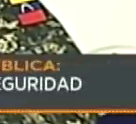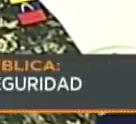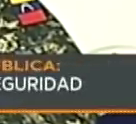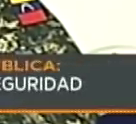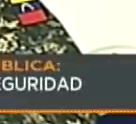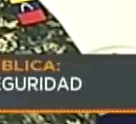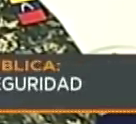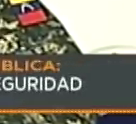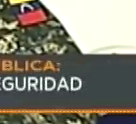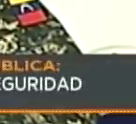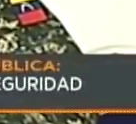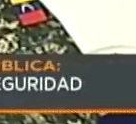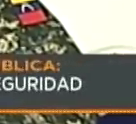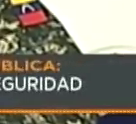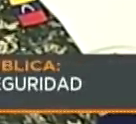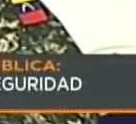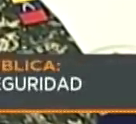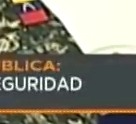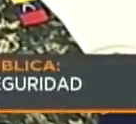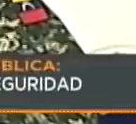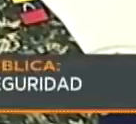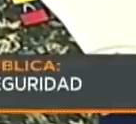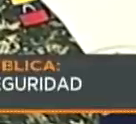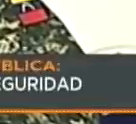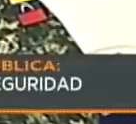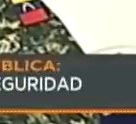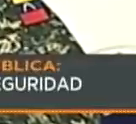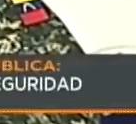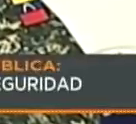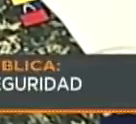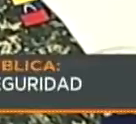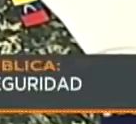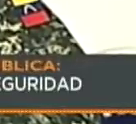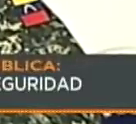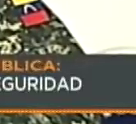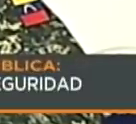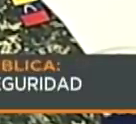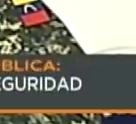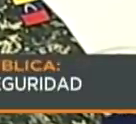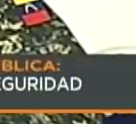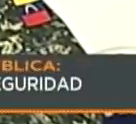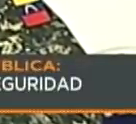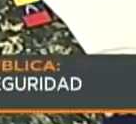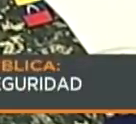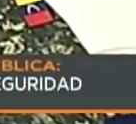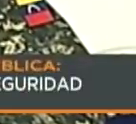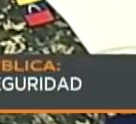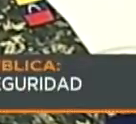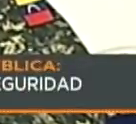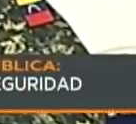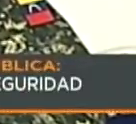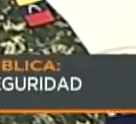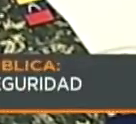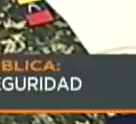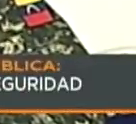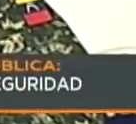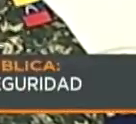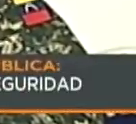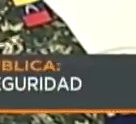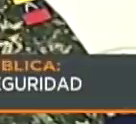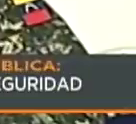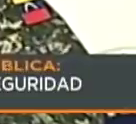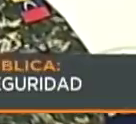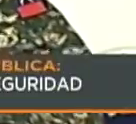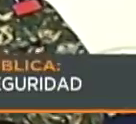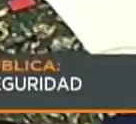y aceleración de los cuadrantes de paz a lo largo y ancho de todo el país como garantía de la